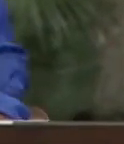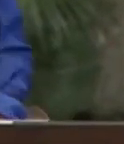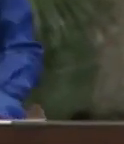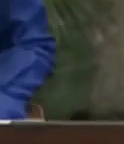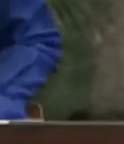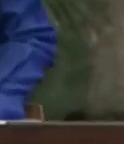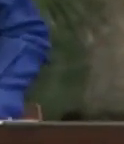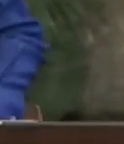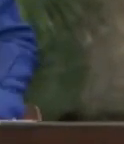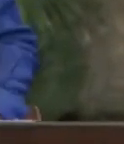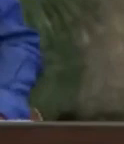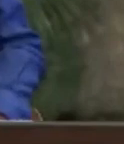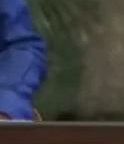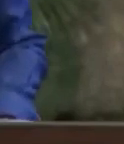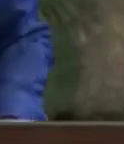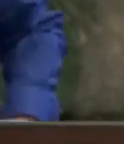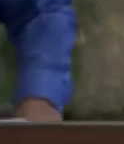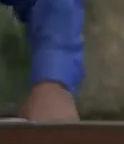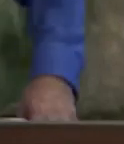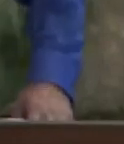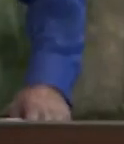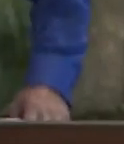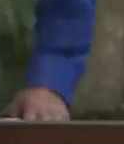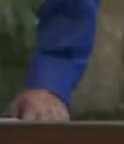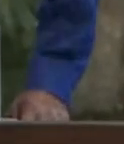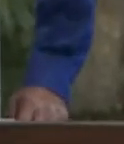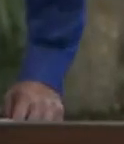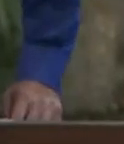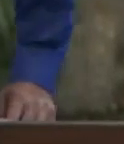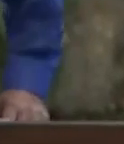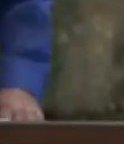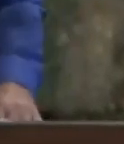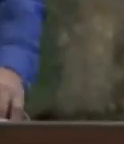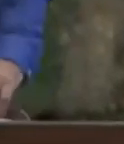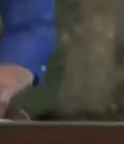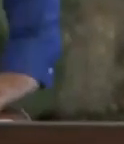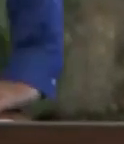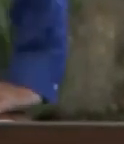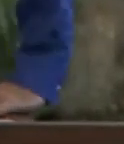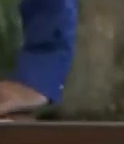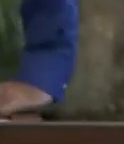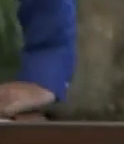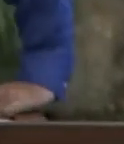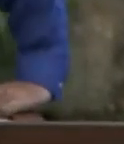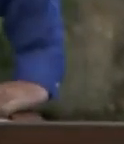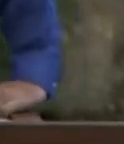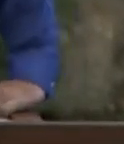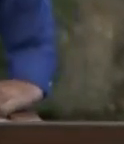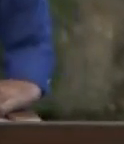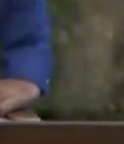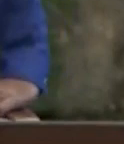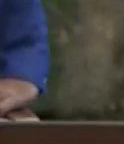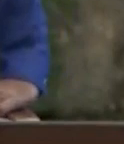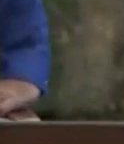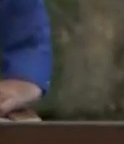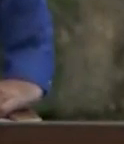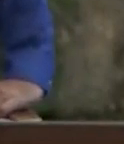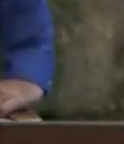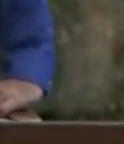defendiendo nuestros principios y por eso estamos actuando de esta manera en la pandemia. Ahora, ¿en qué